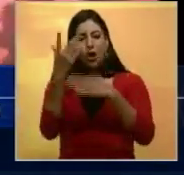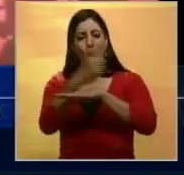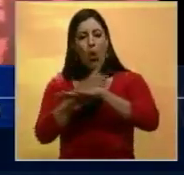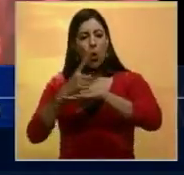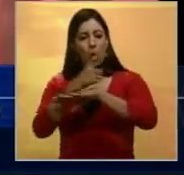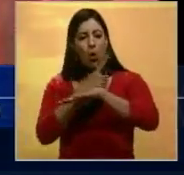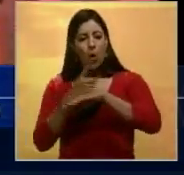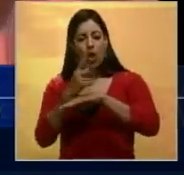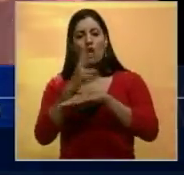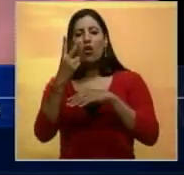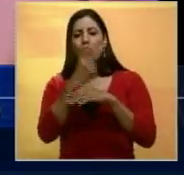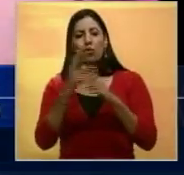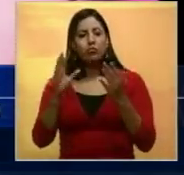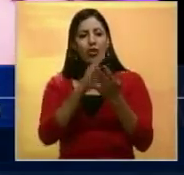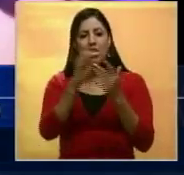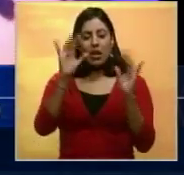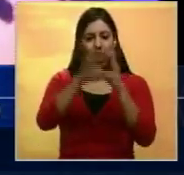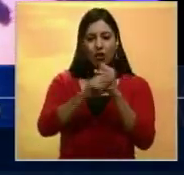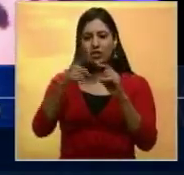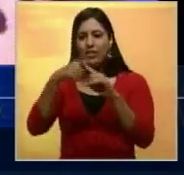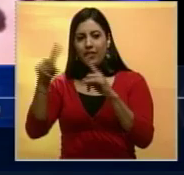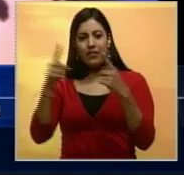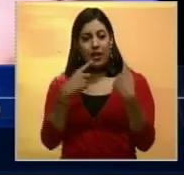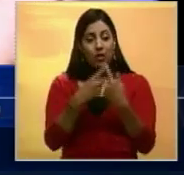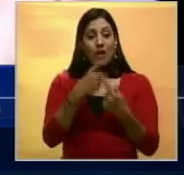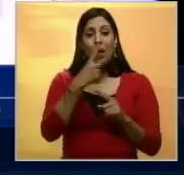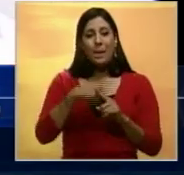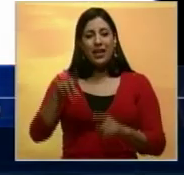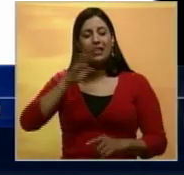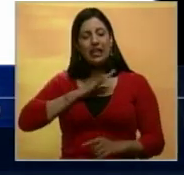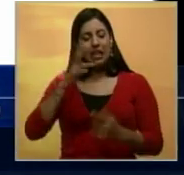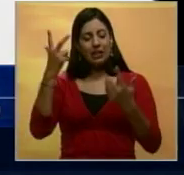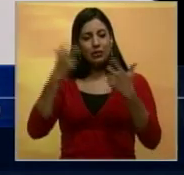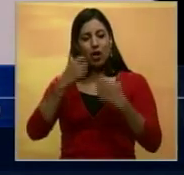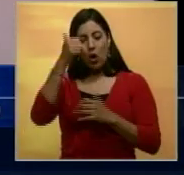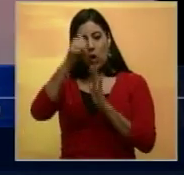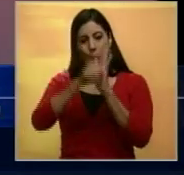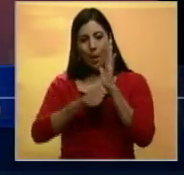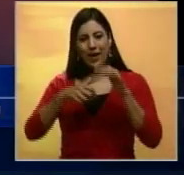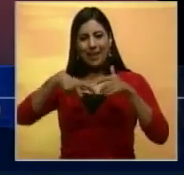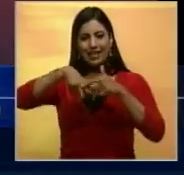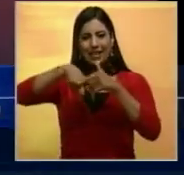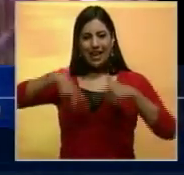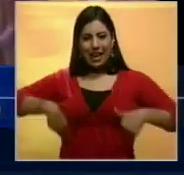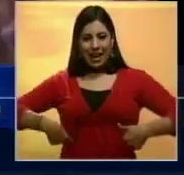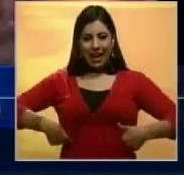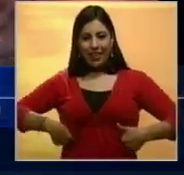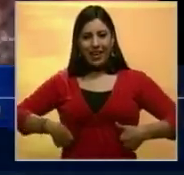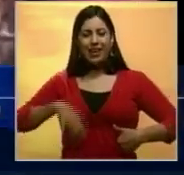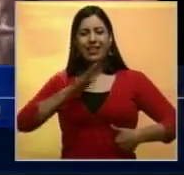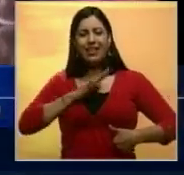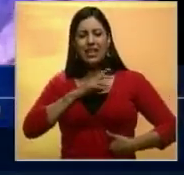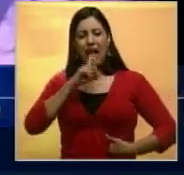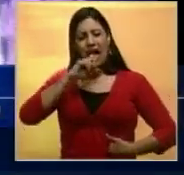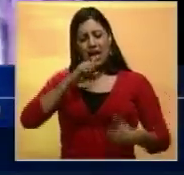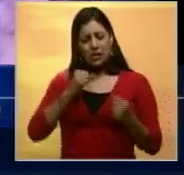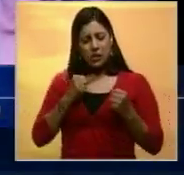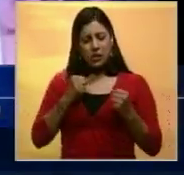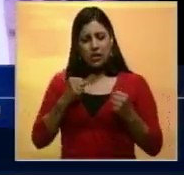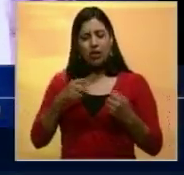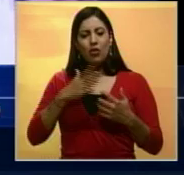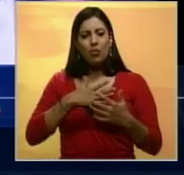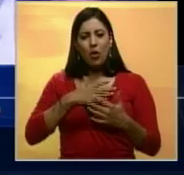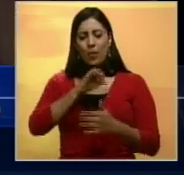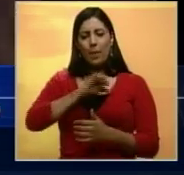horas o montar dos conciertos en una noche. Pero debió someterse a una cirugía de cadera en 2010 y era muy celoso sobre mantener